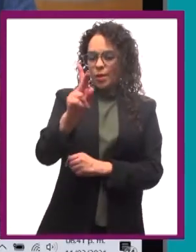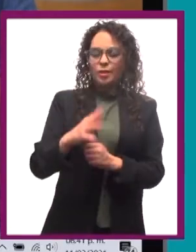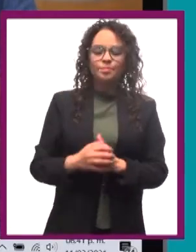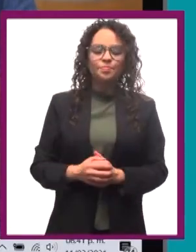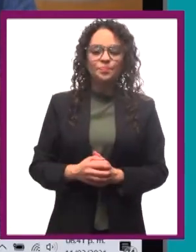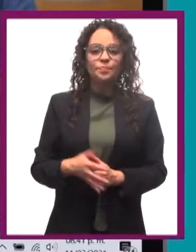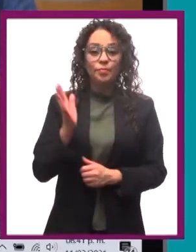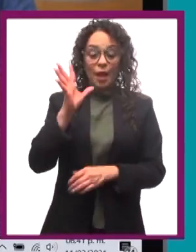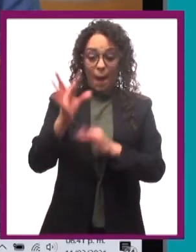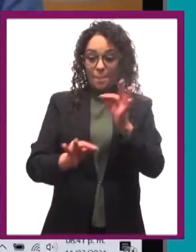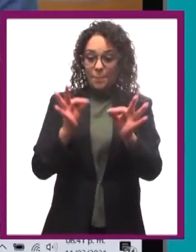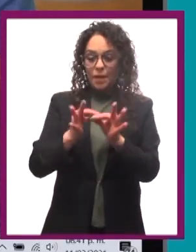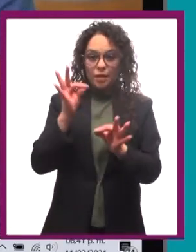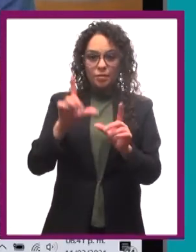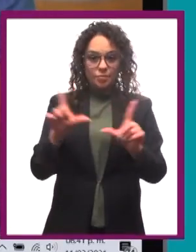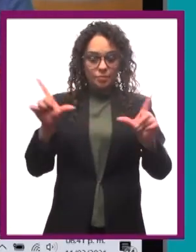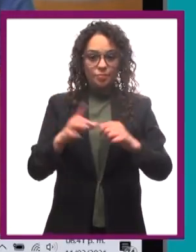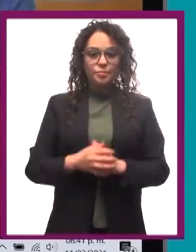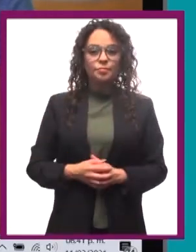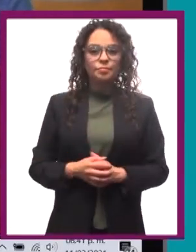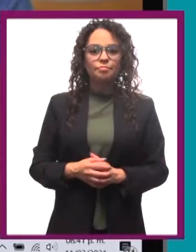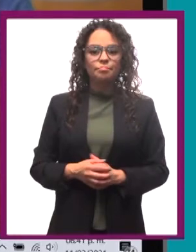ver... Listo.